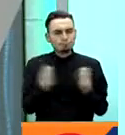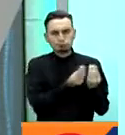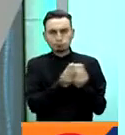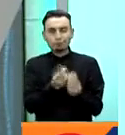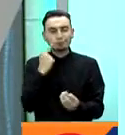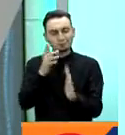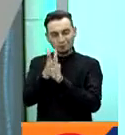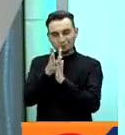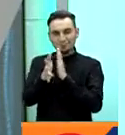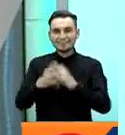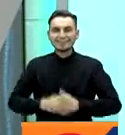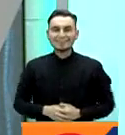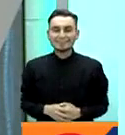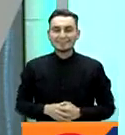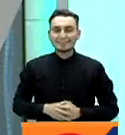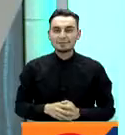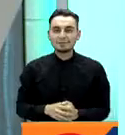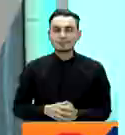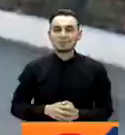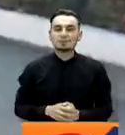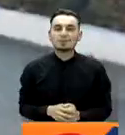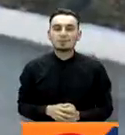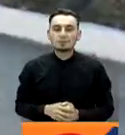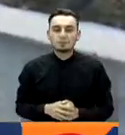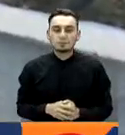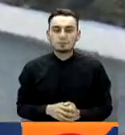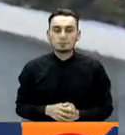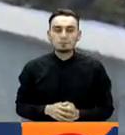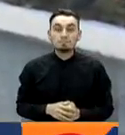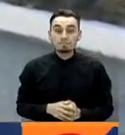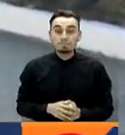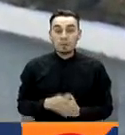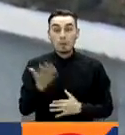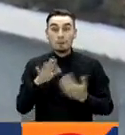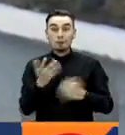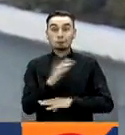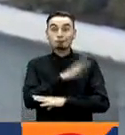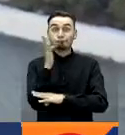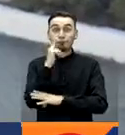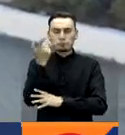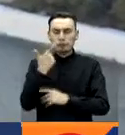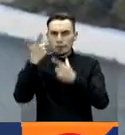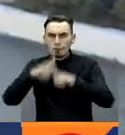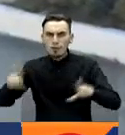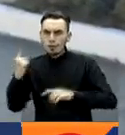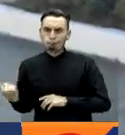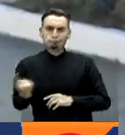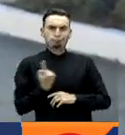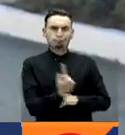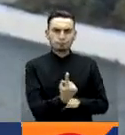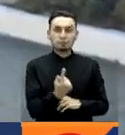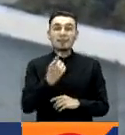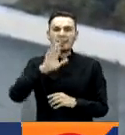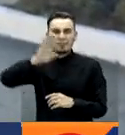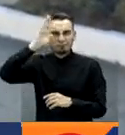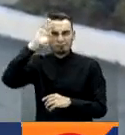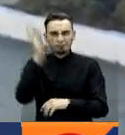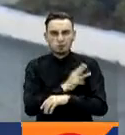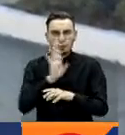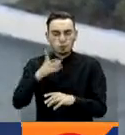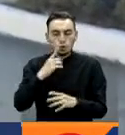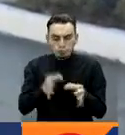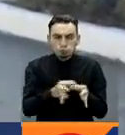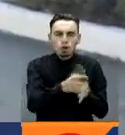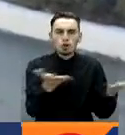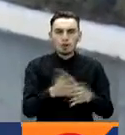Wendy Morales, periodista de la Radio Nacional. En horas del mediodía fue liberado el coronel Pedro Enrique Pérez Arciniegas en el centro